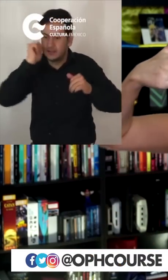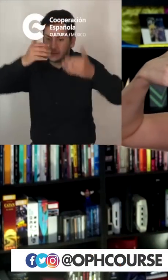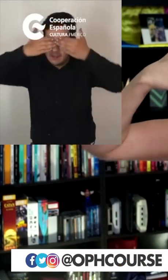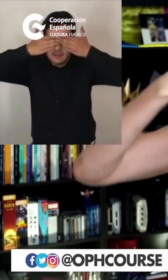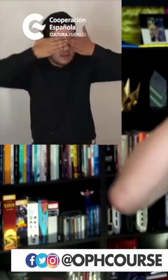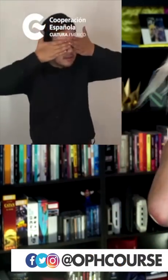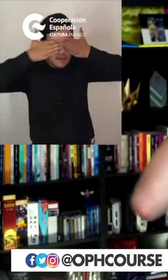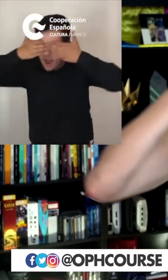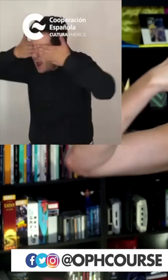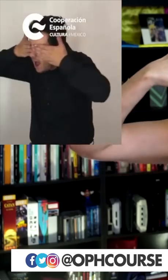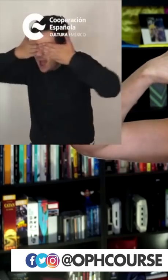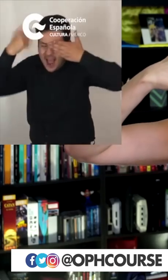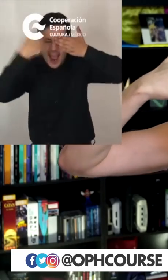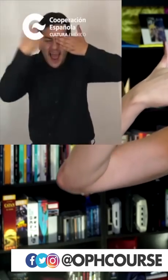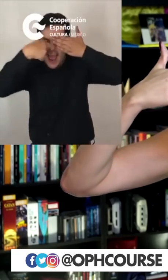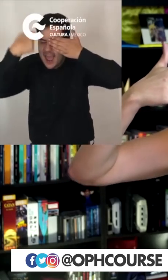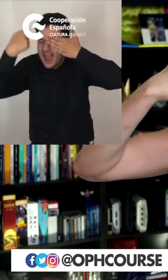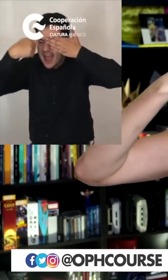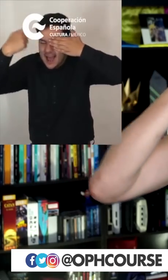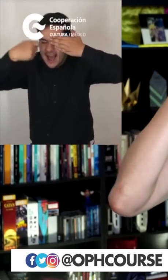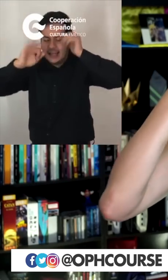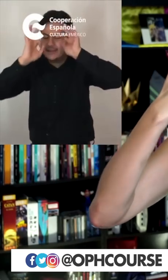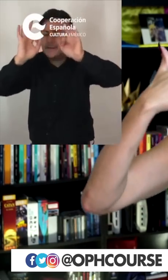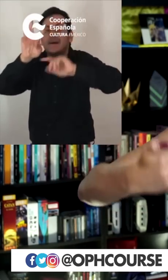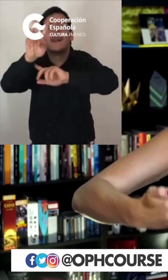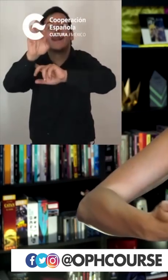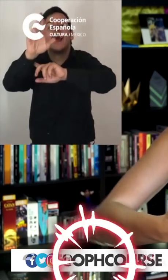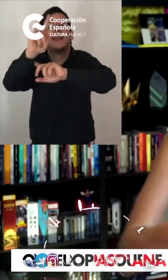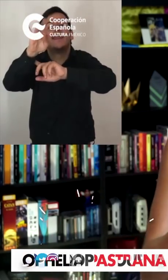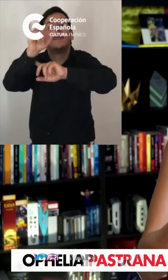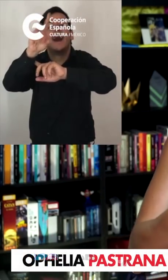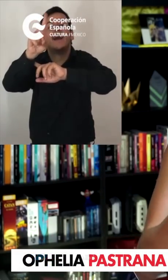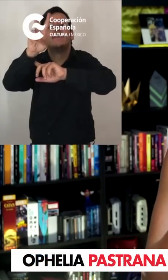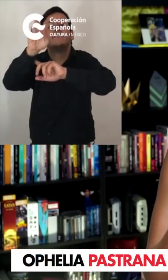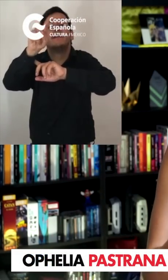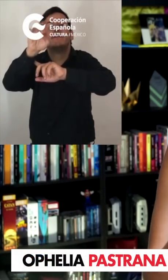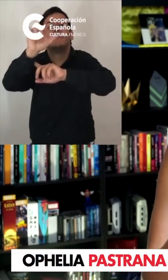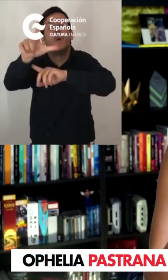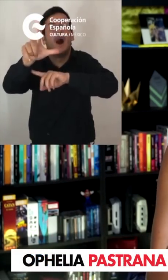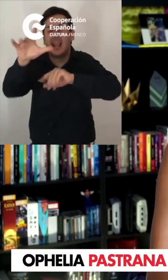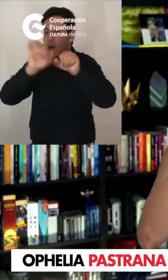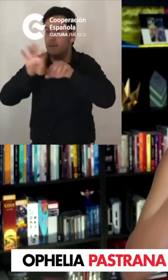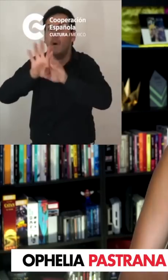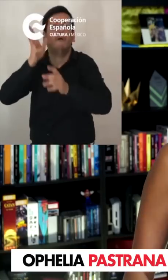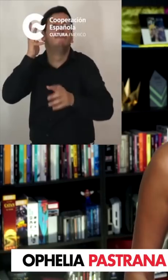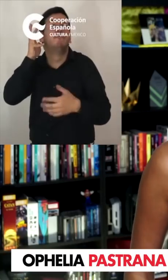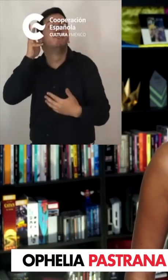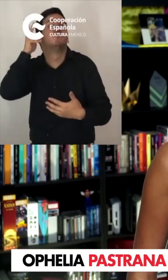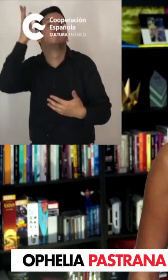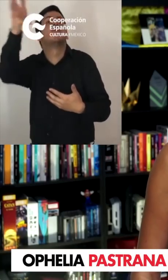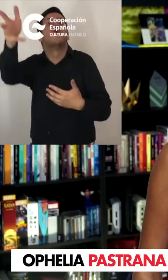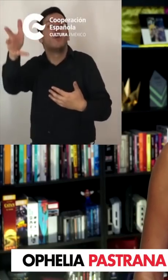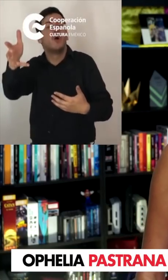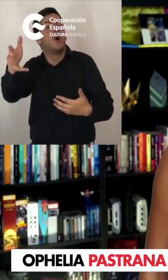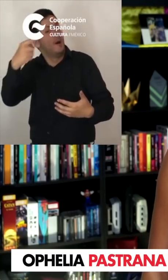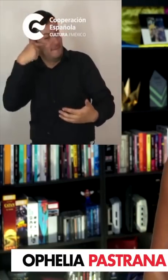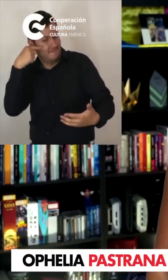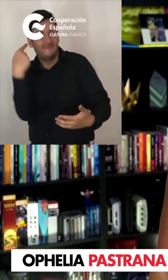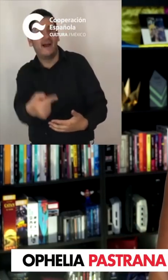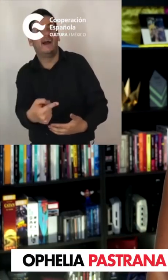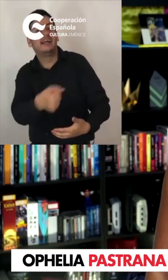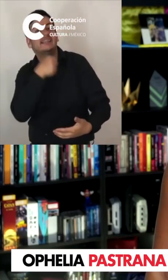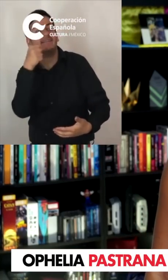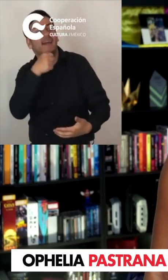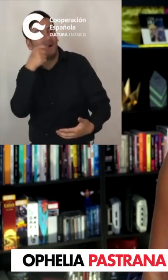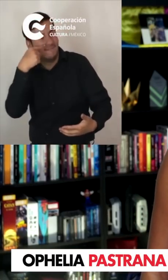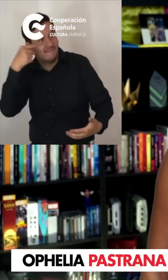ojos y a esto le llamamos realidad virtual. Esto le llamamos el futuro. ¿Cómo le ven, viejos?